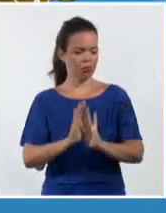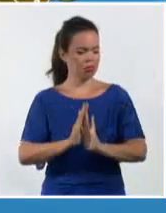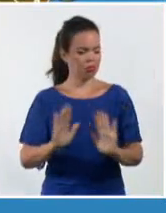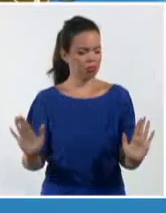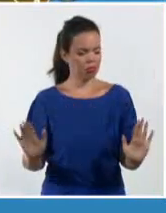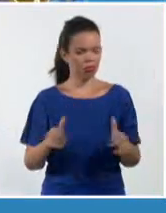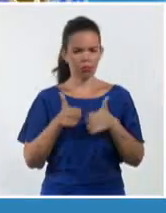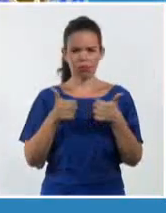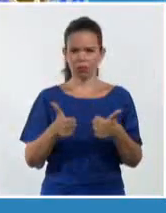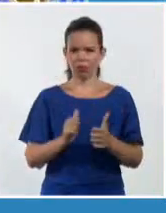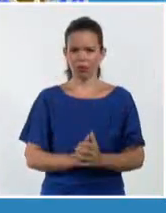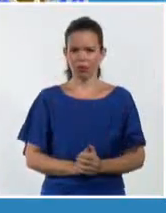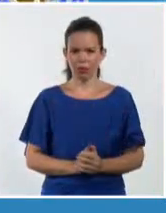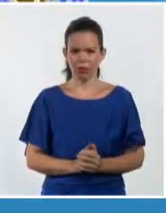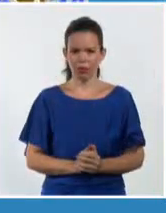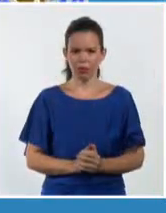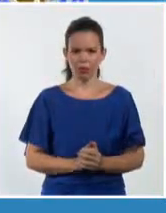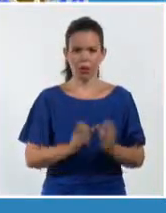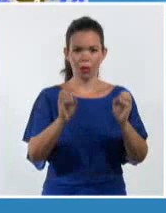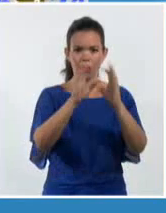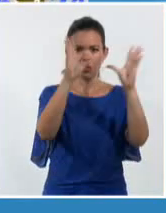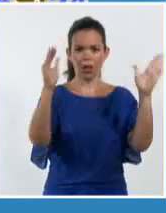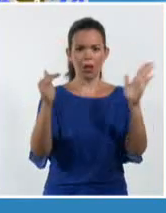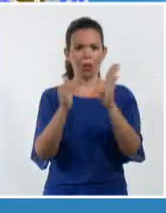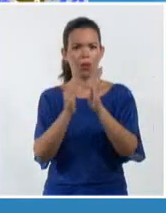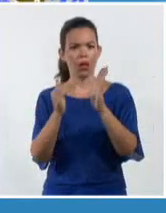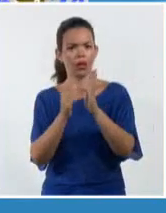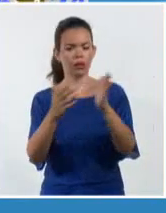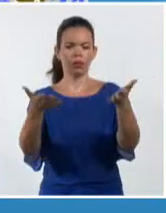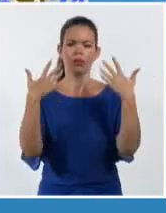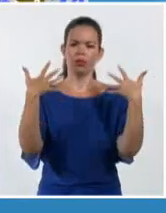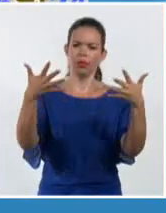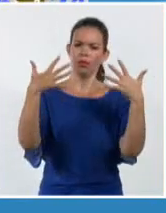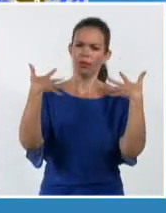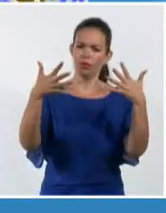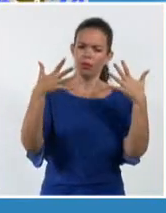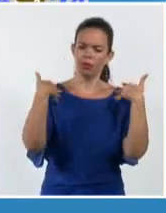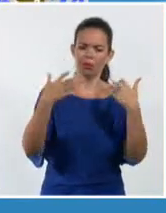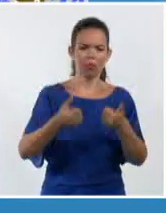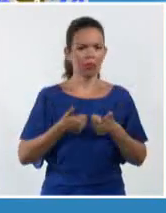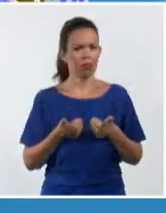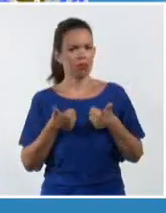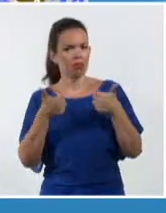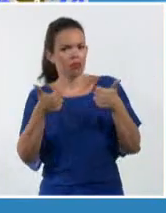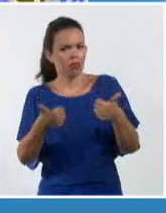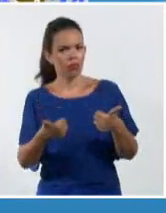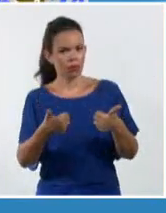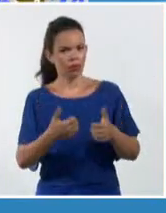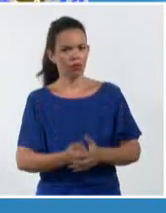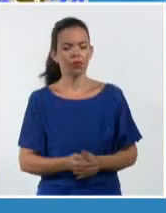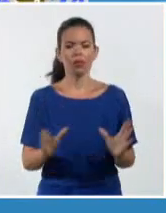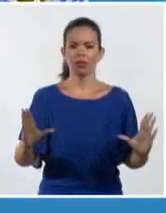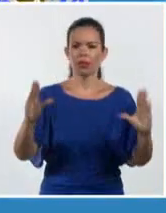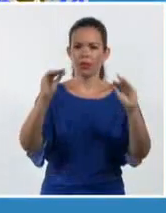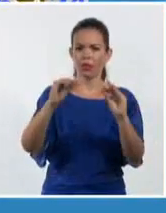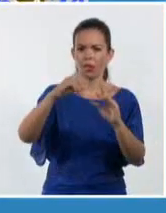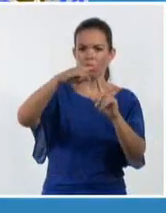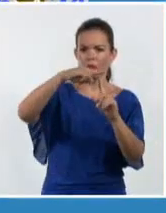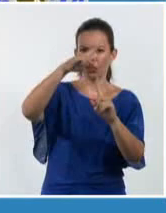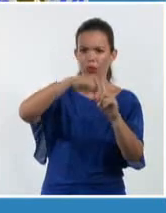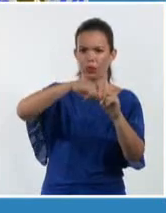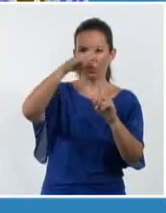la tarde. El día será cálido, las temperaturas máximas con valores entre 31 y 34 grados Celsius, y en la noche valores con poca